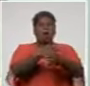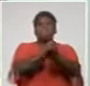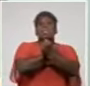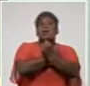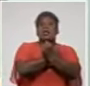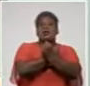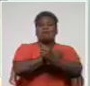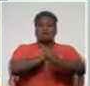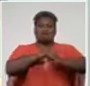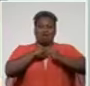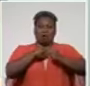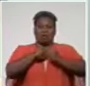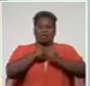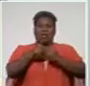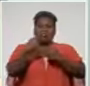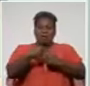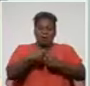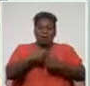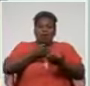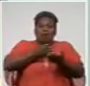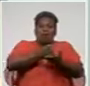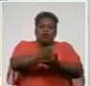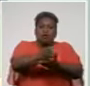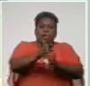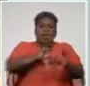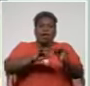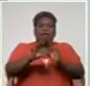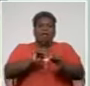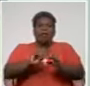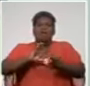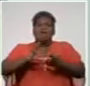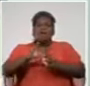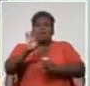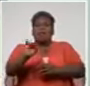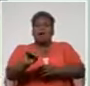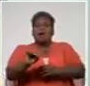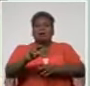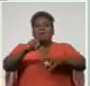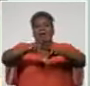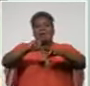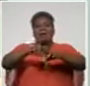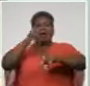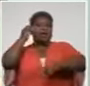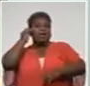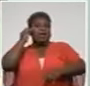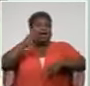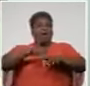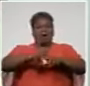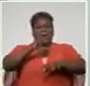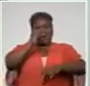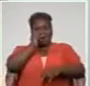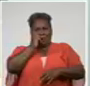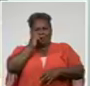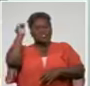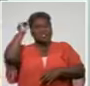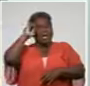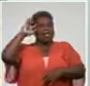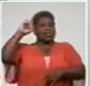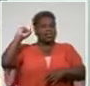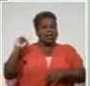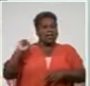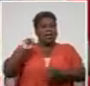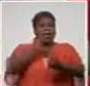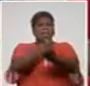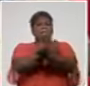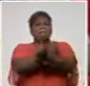en el lenguaje de las habaneras y los habaneros cuestiones que tienen que ver con el peligro que entraña también contraer